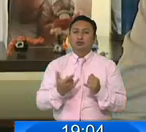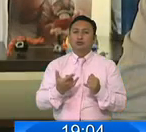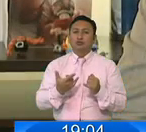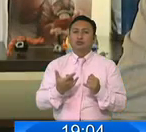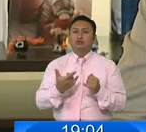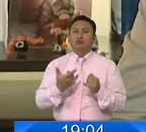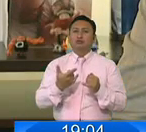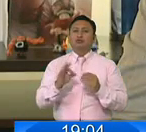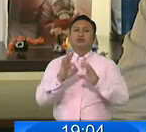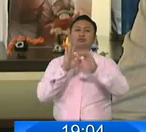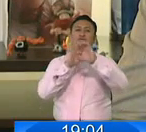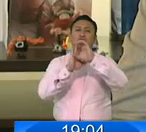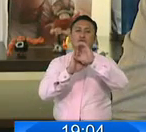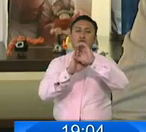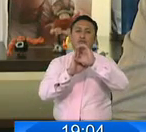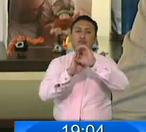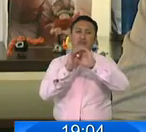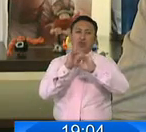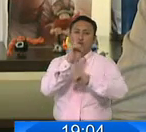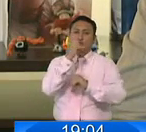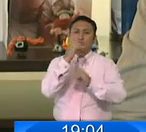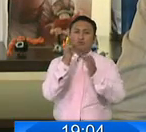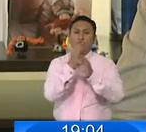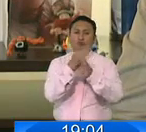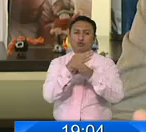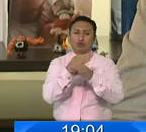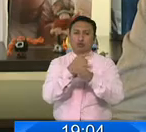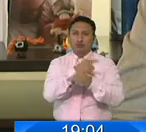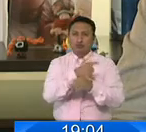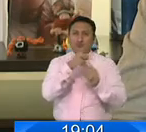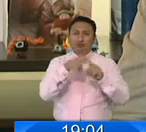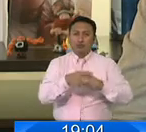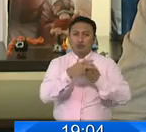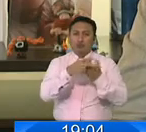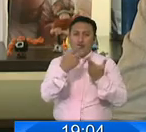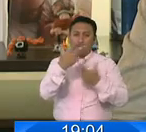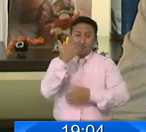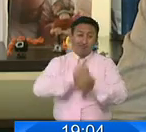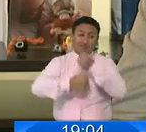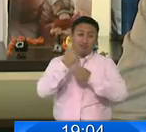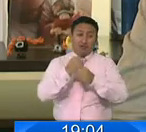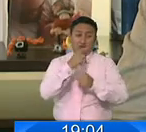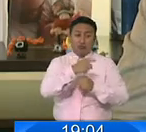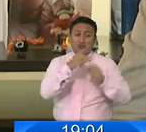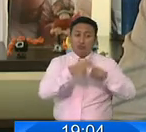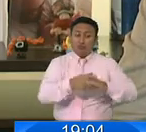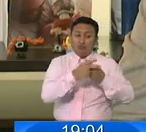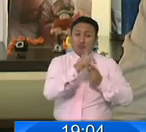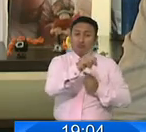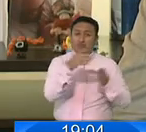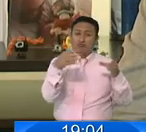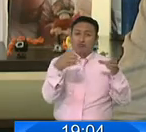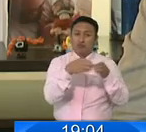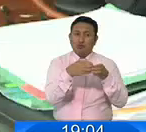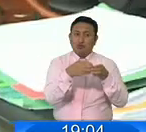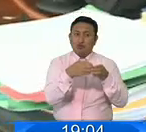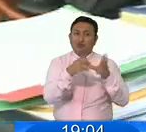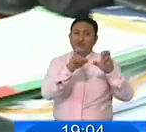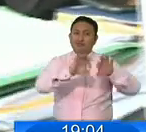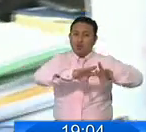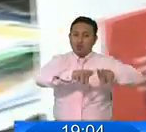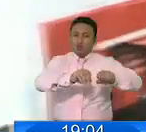de participación con la función de la cual nació hace ya algunos años que fue la comisión anticorrupción